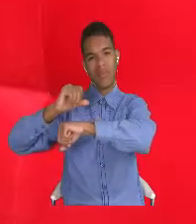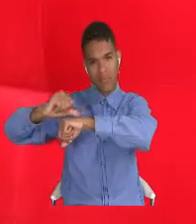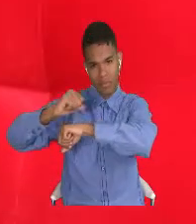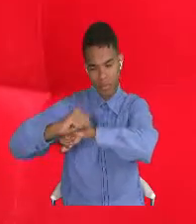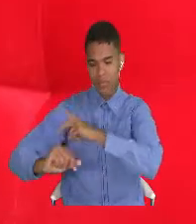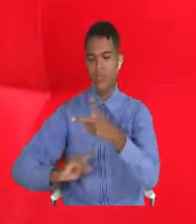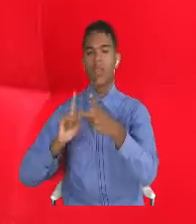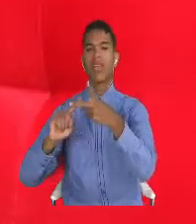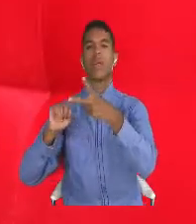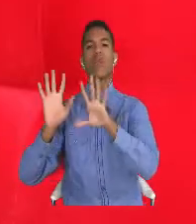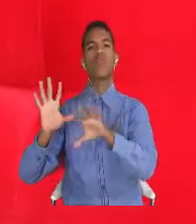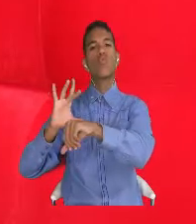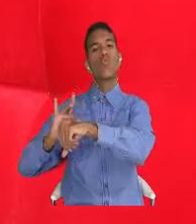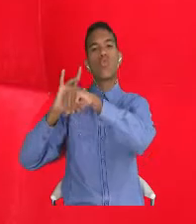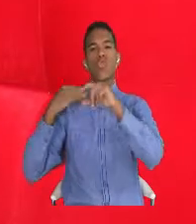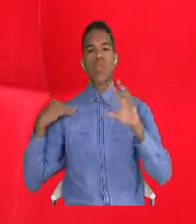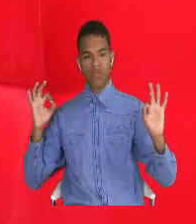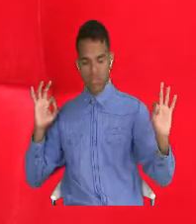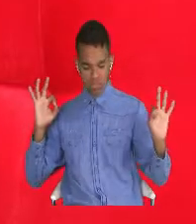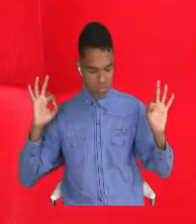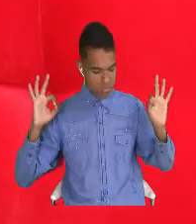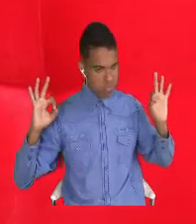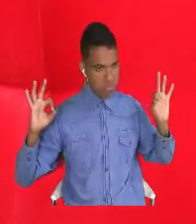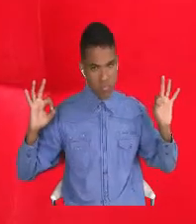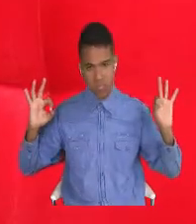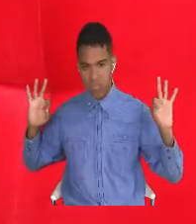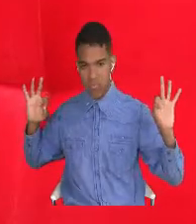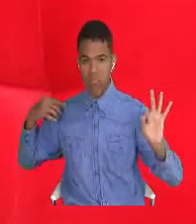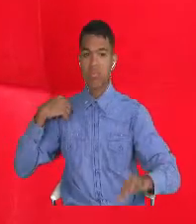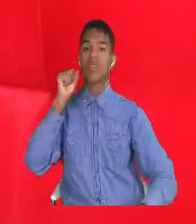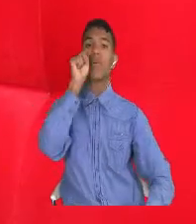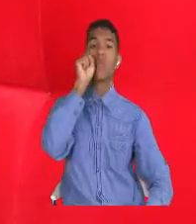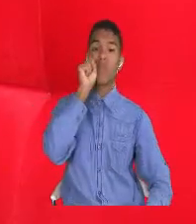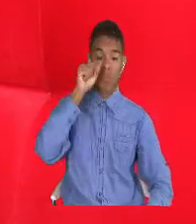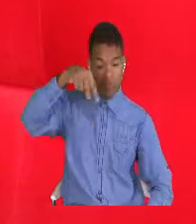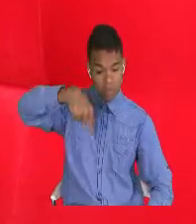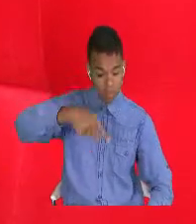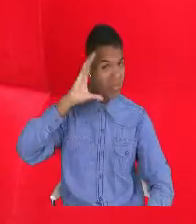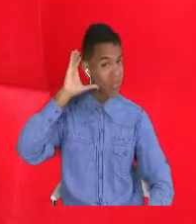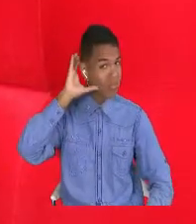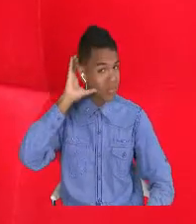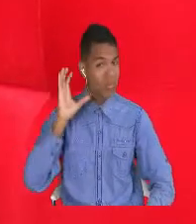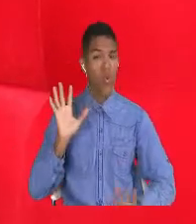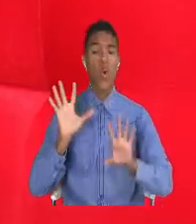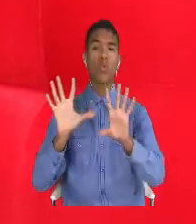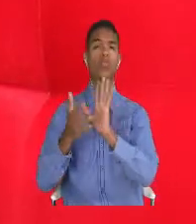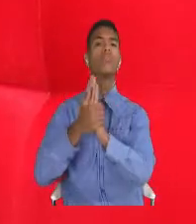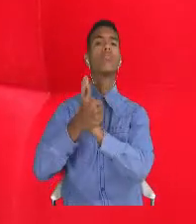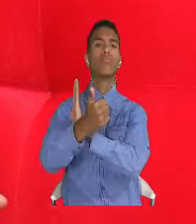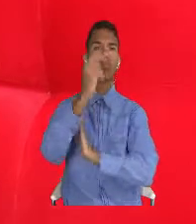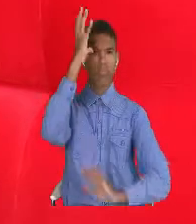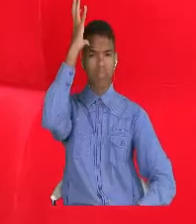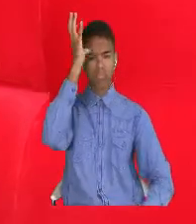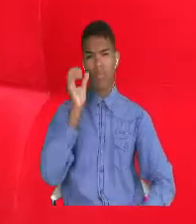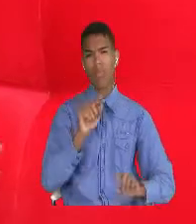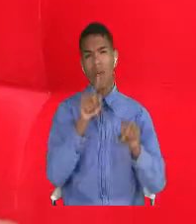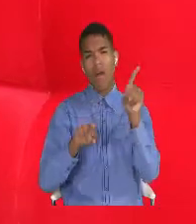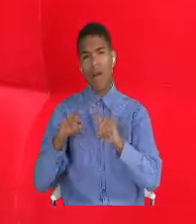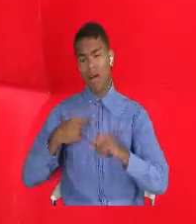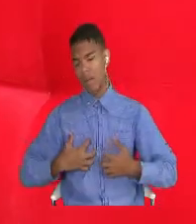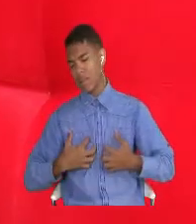en Barranca Bermeja hay y está el talento de esos médicos. La gente le da miedo y todo dice, no, yo mejor prefiero